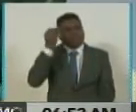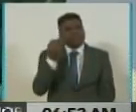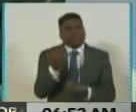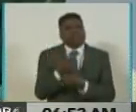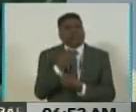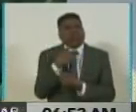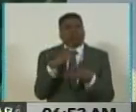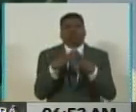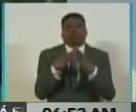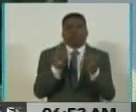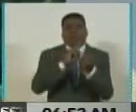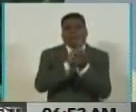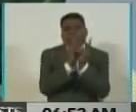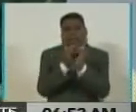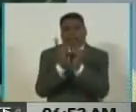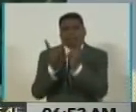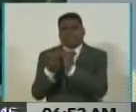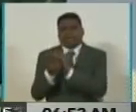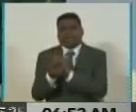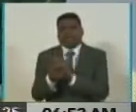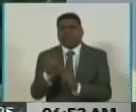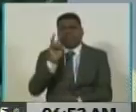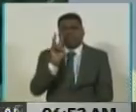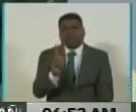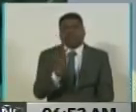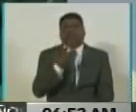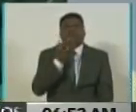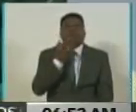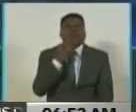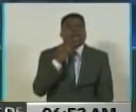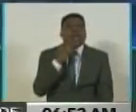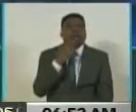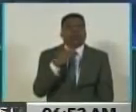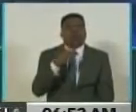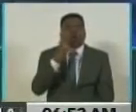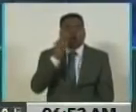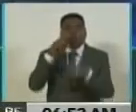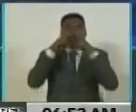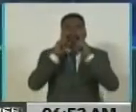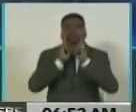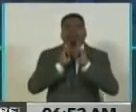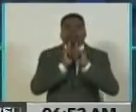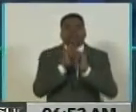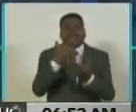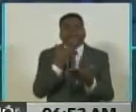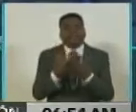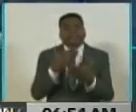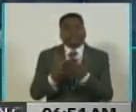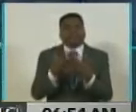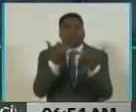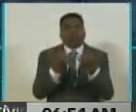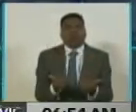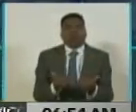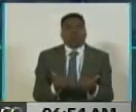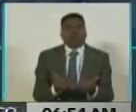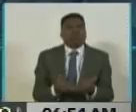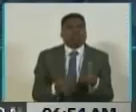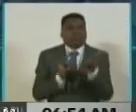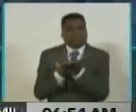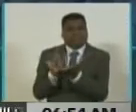esa reestructuración. Habría que ver si sale Chuo Torrealba, porque Capriles está pidiendo, dice que fue un fracaso, que hay que